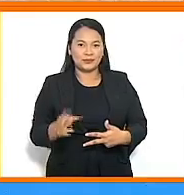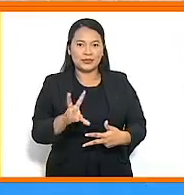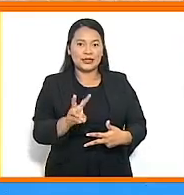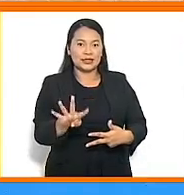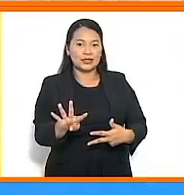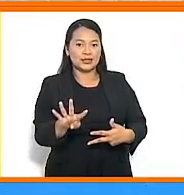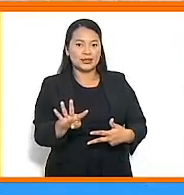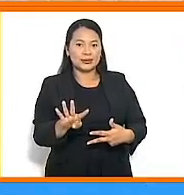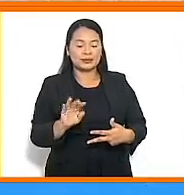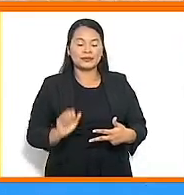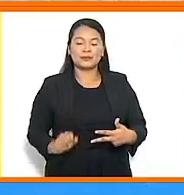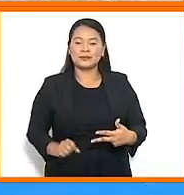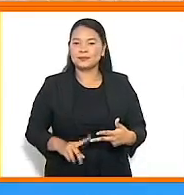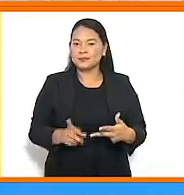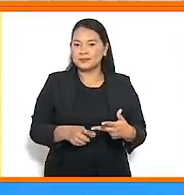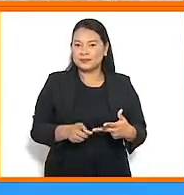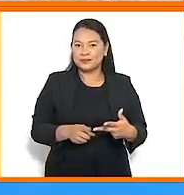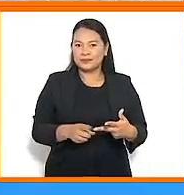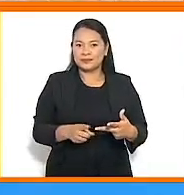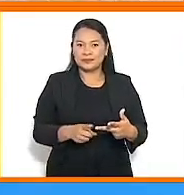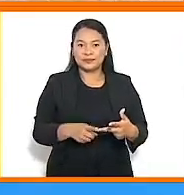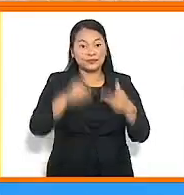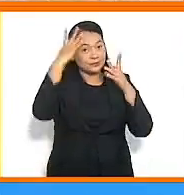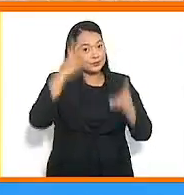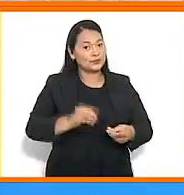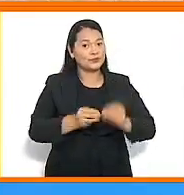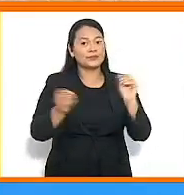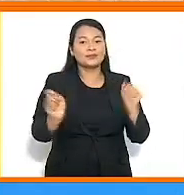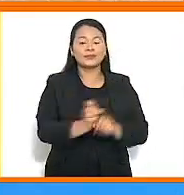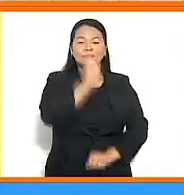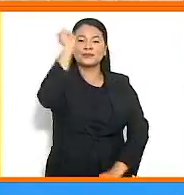74. Tercer y decisivo número ganador,